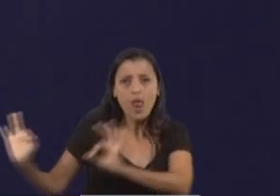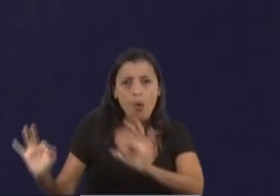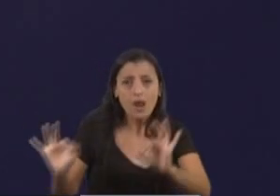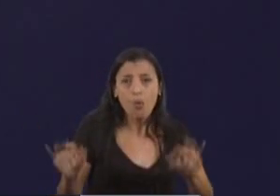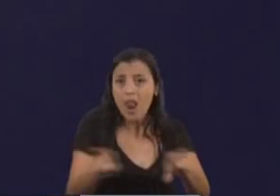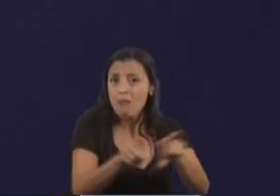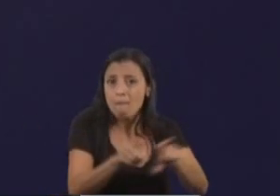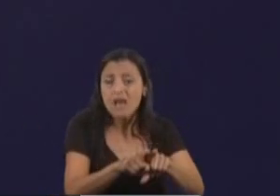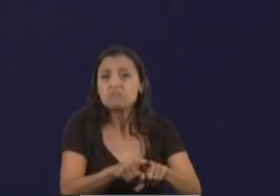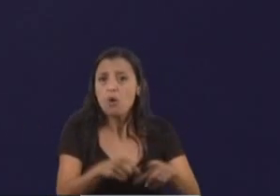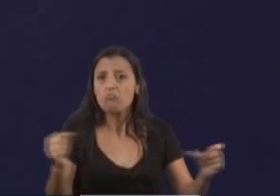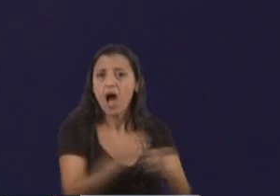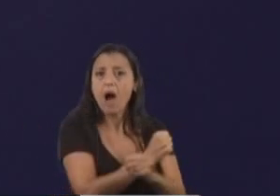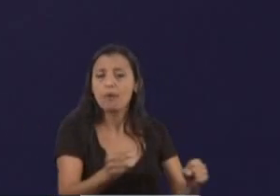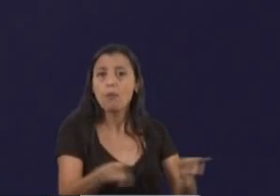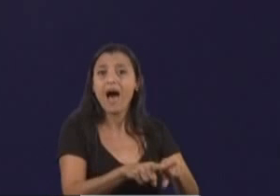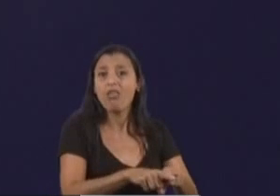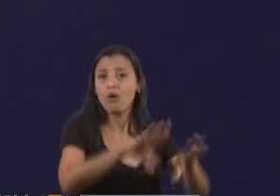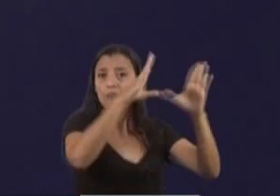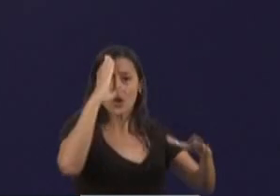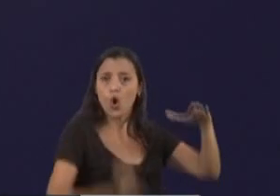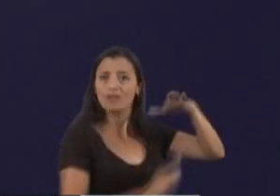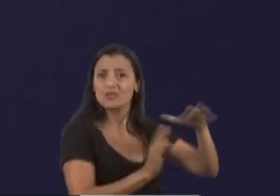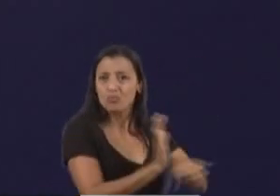Corte. Así que, bueno, nada,